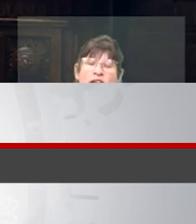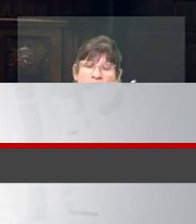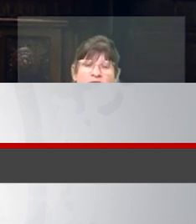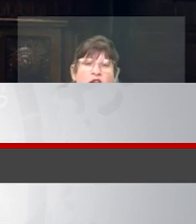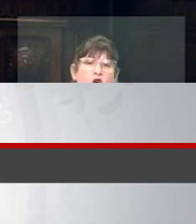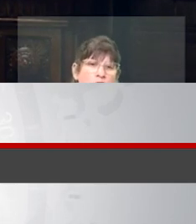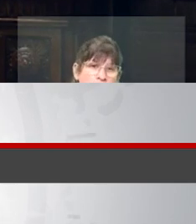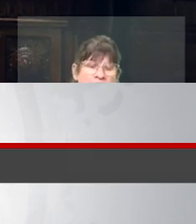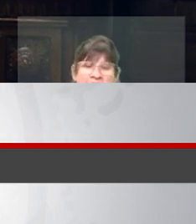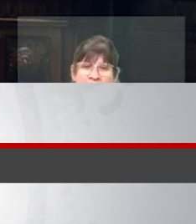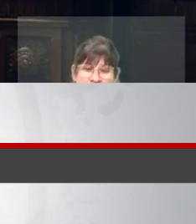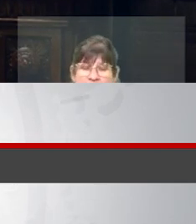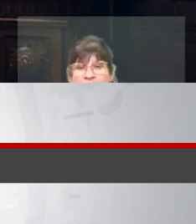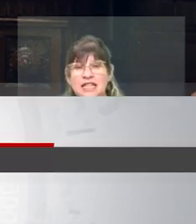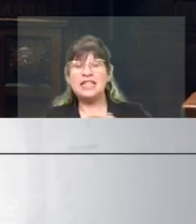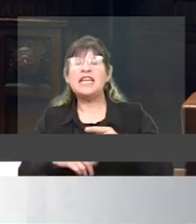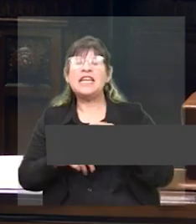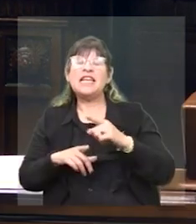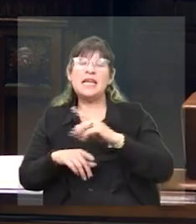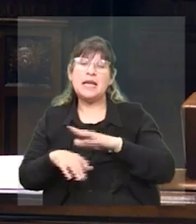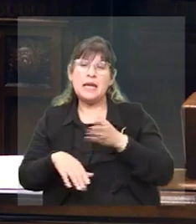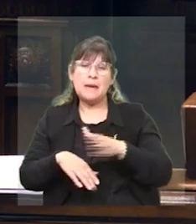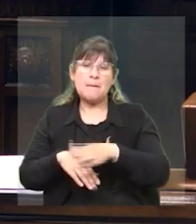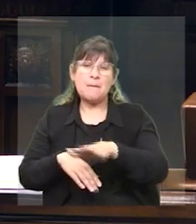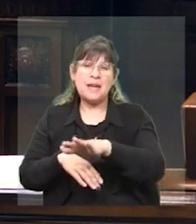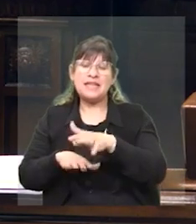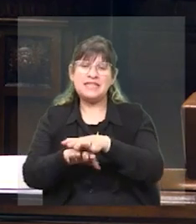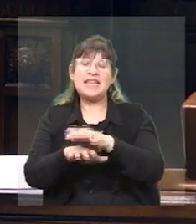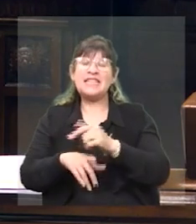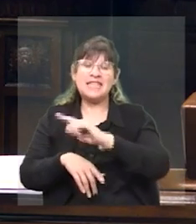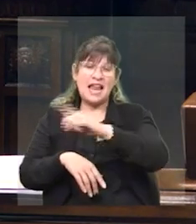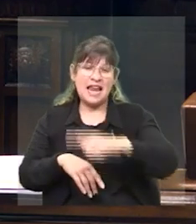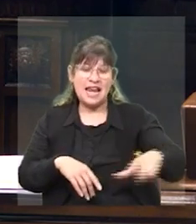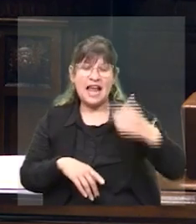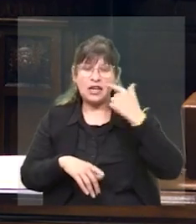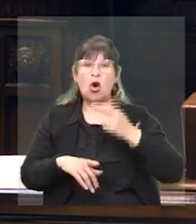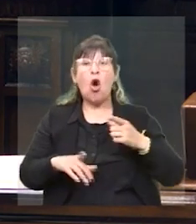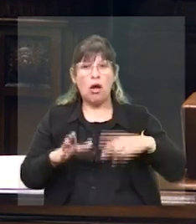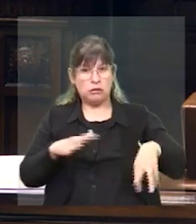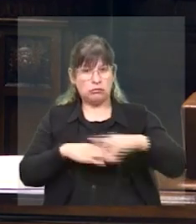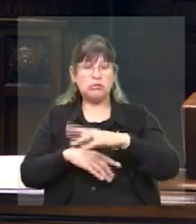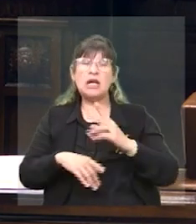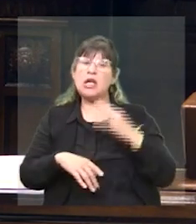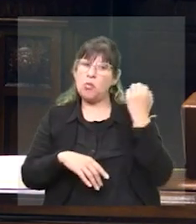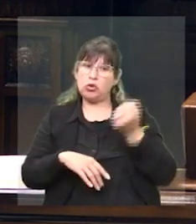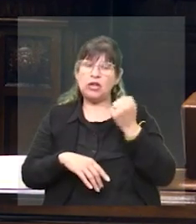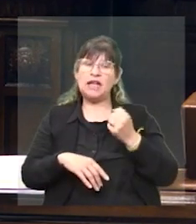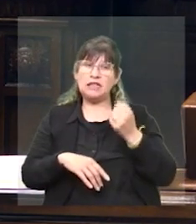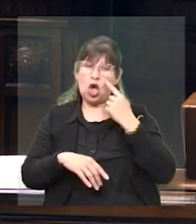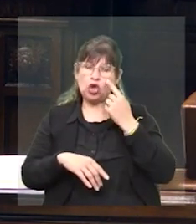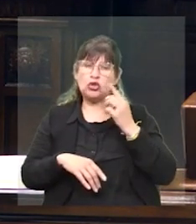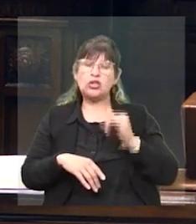de peces en nuestros lagos tenía muy clara el importancia de la caminería participando en el movimiento Pro ejecución de la